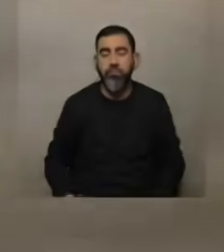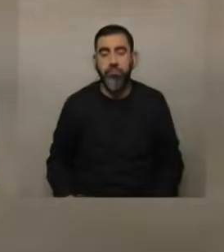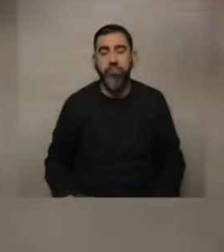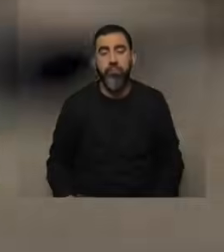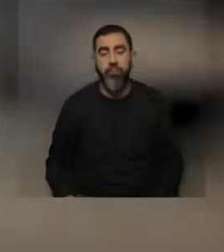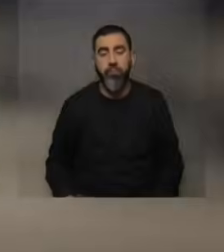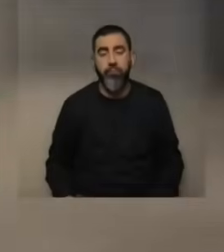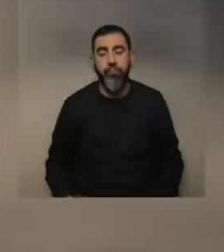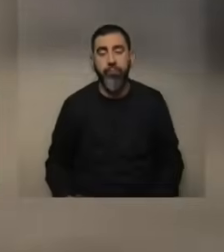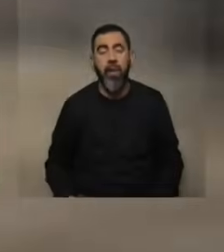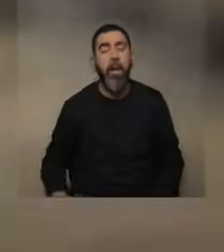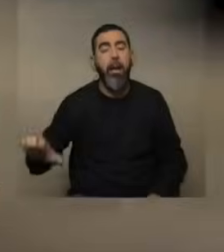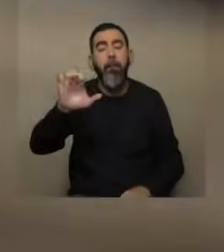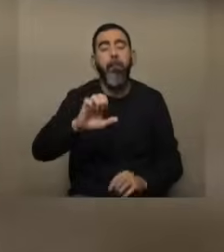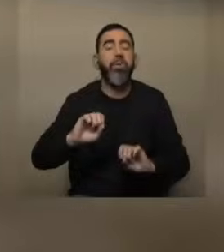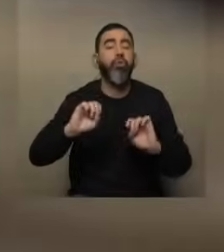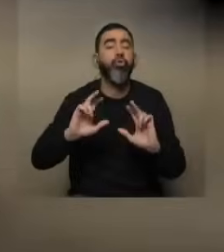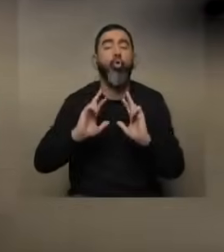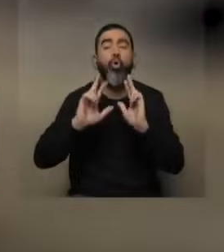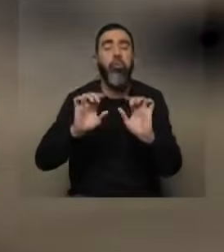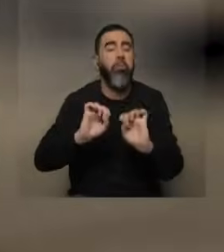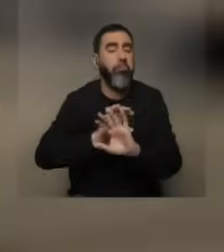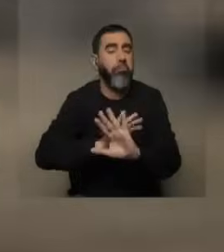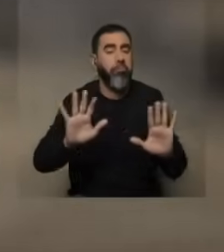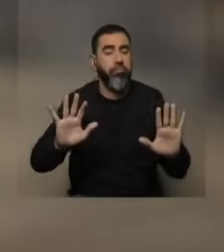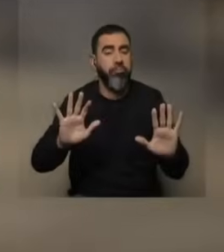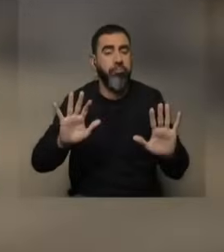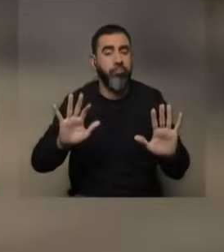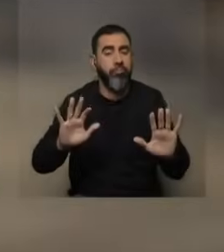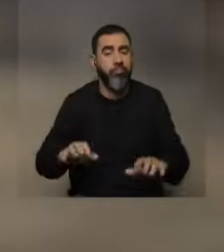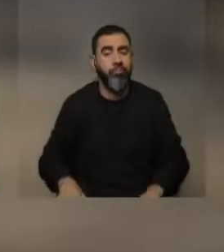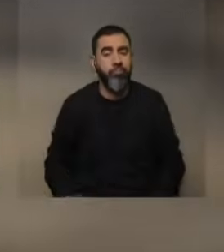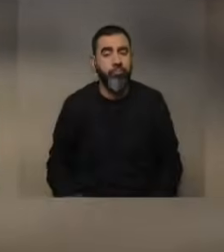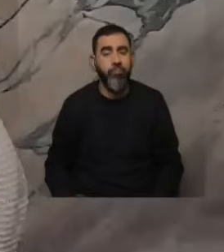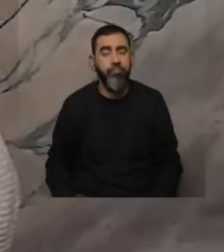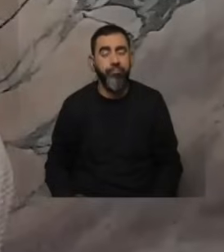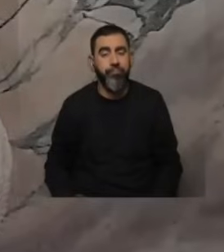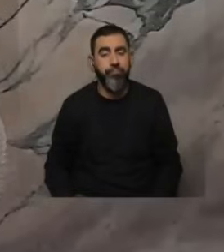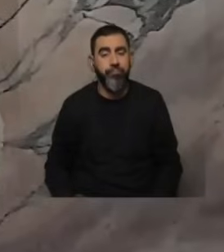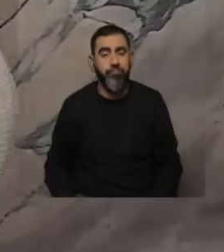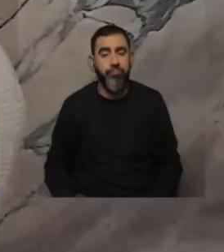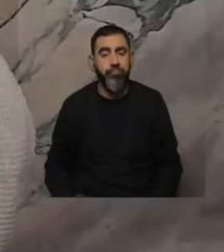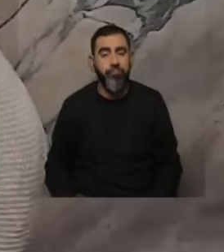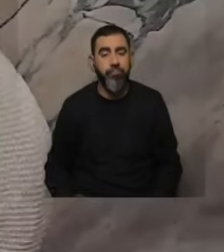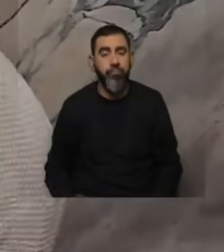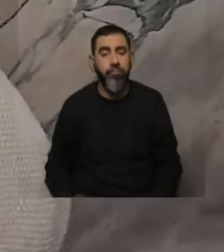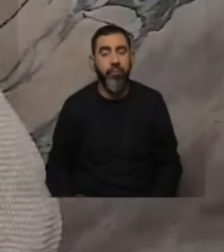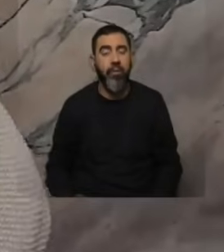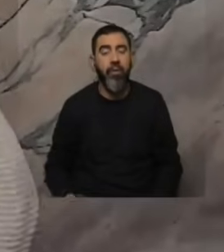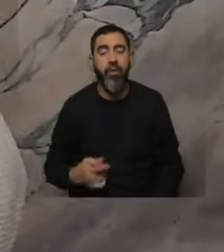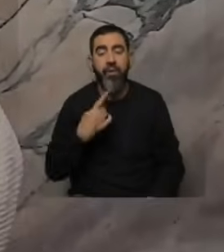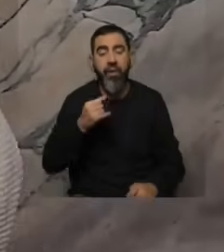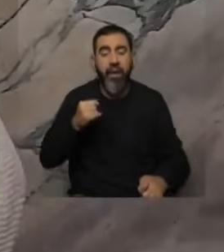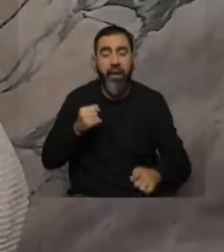empresa simplemente dice que eh hubo un una operación